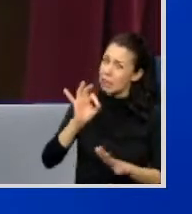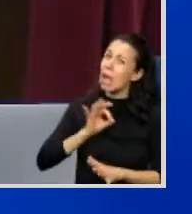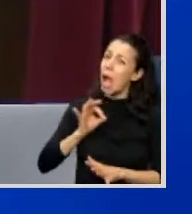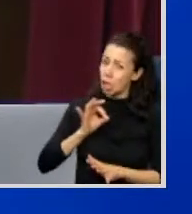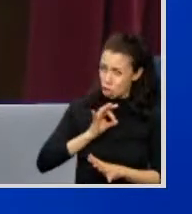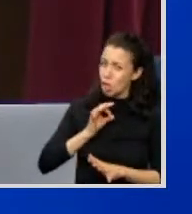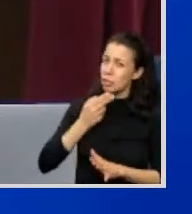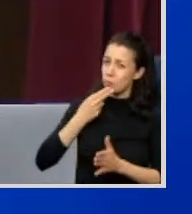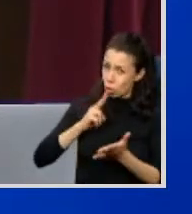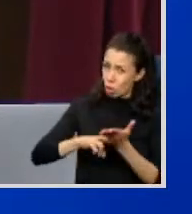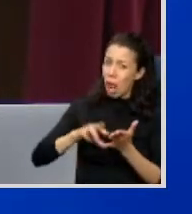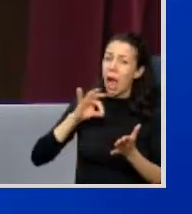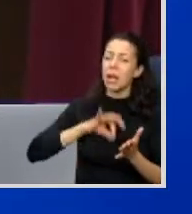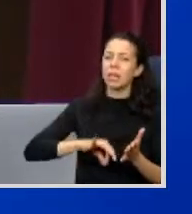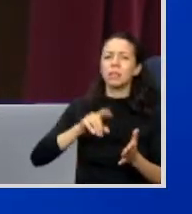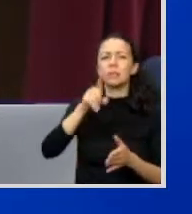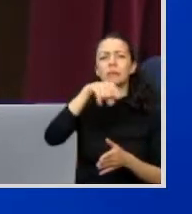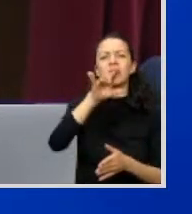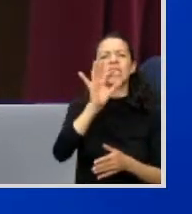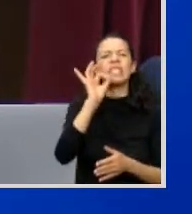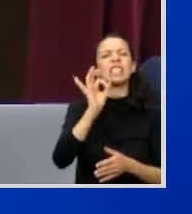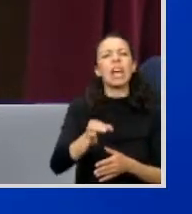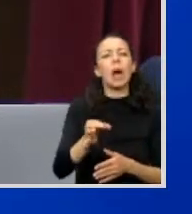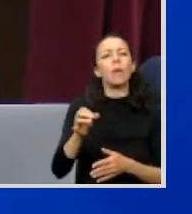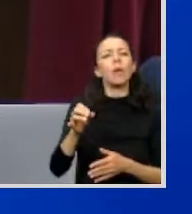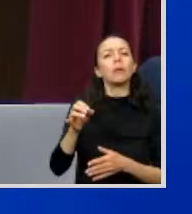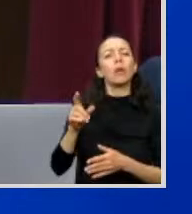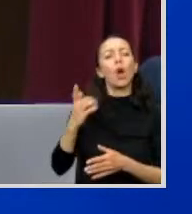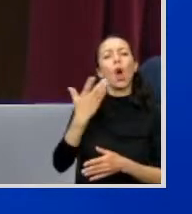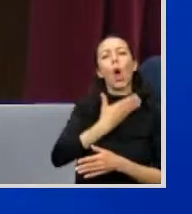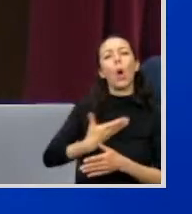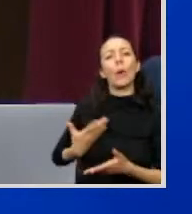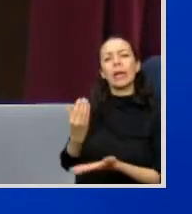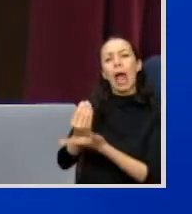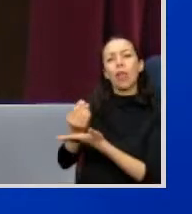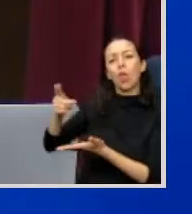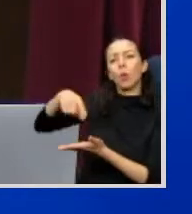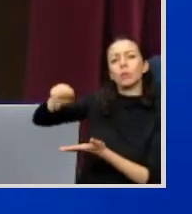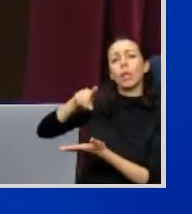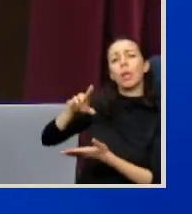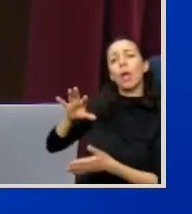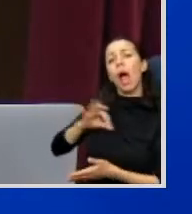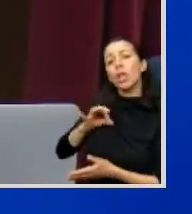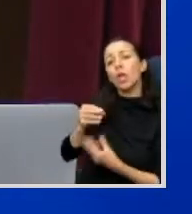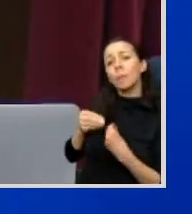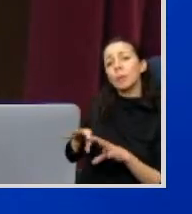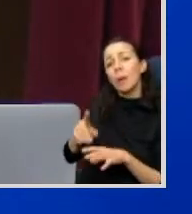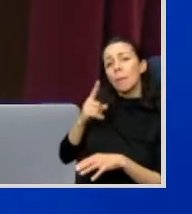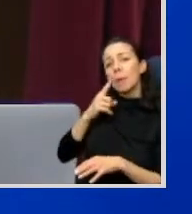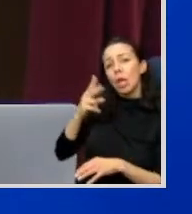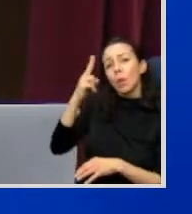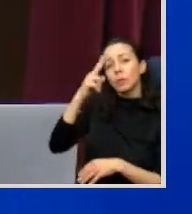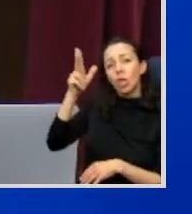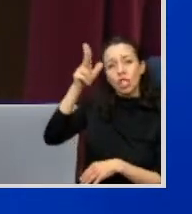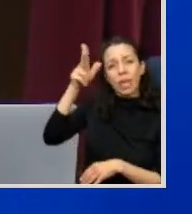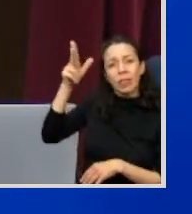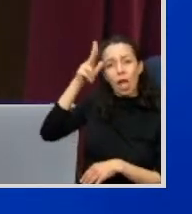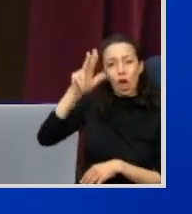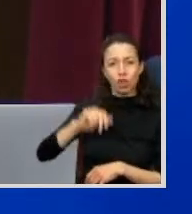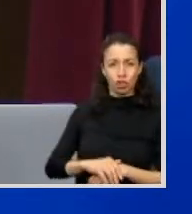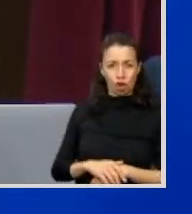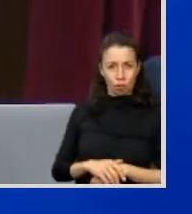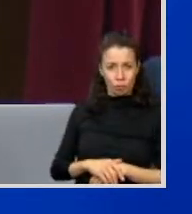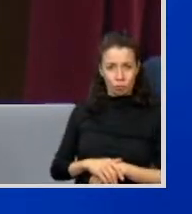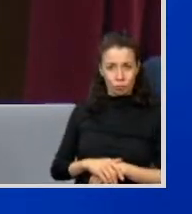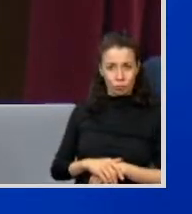Libertad Avanza son responsables ellos mismos de su acto. El día de mañana ellos no pueden decir que se comprometió el partido de la Unión Cívica